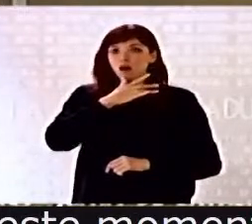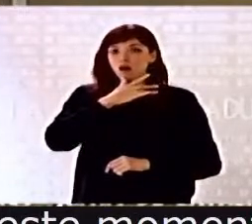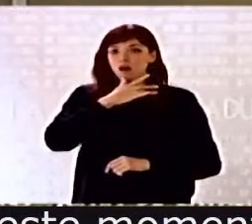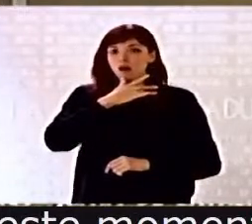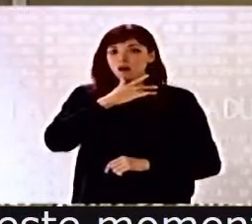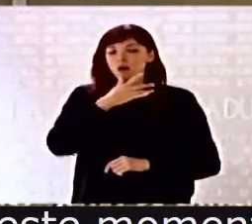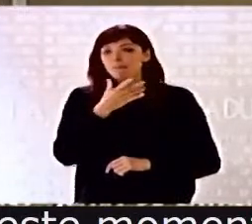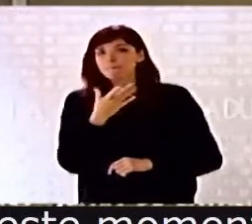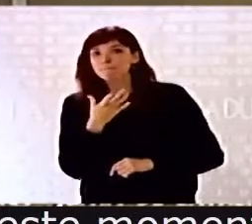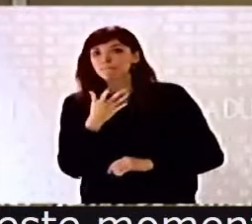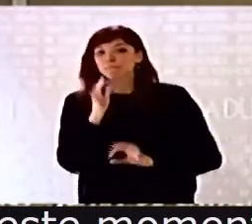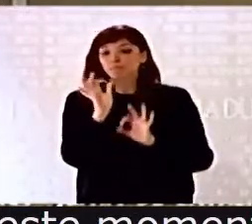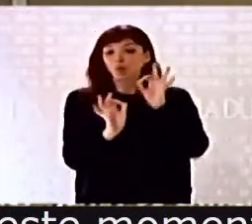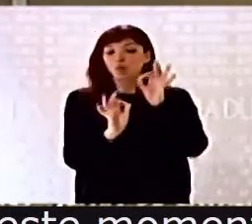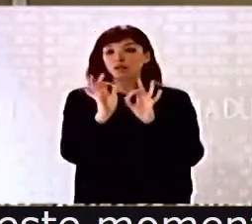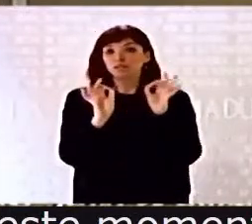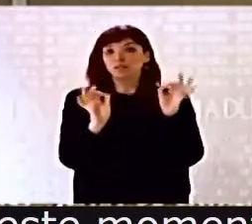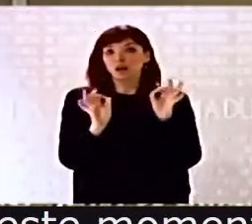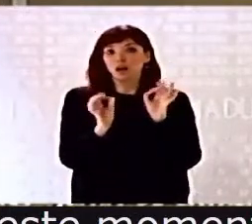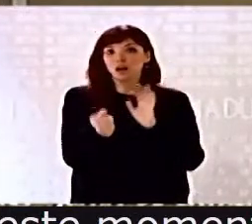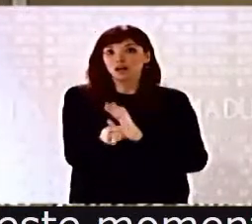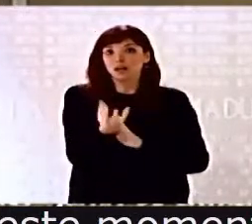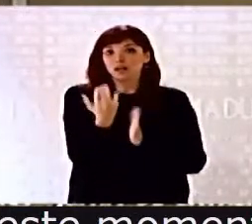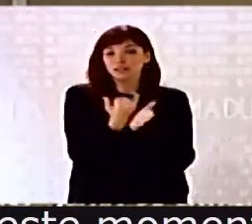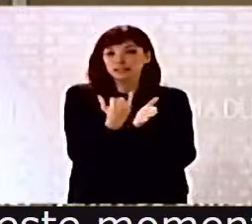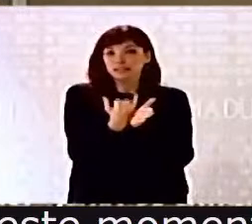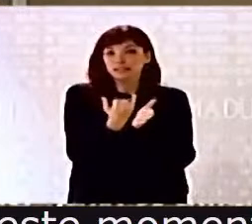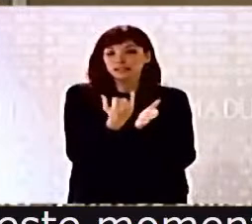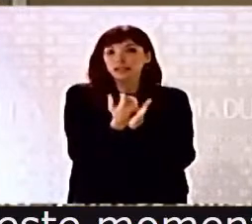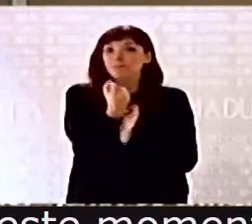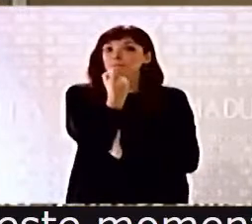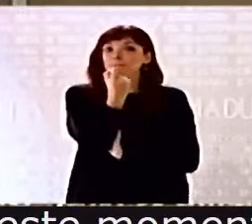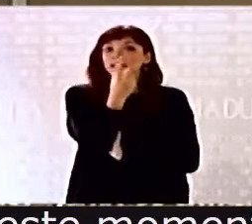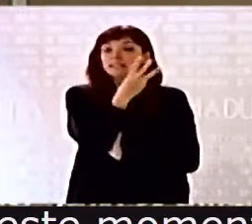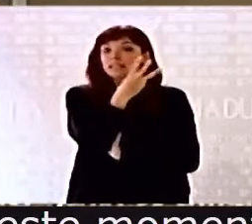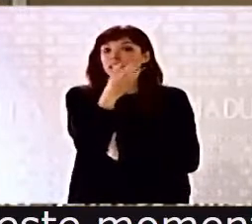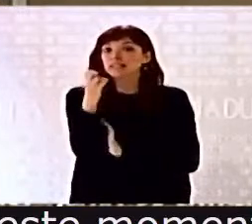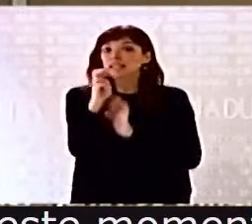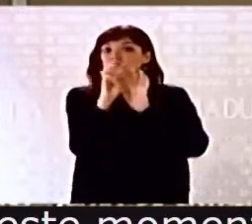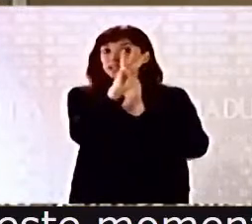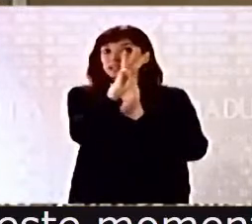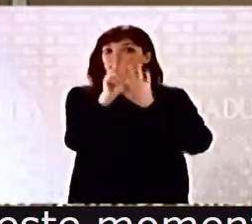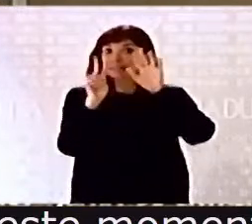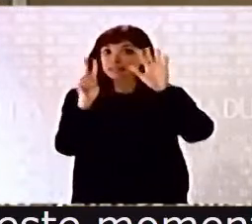tasa de 1.637 PCR por cada 100.000 habitantes,